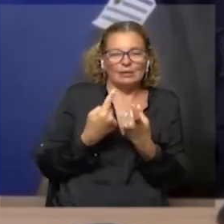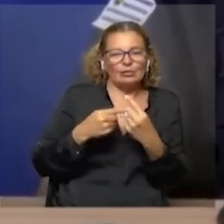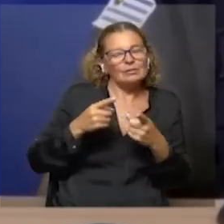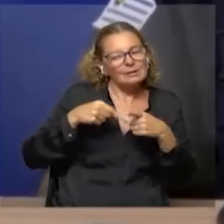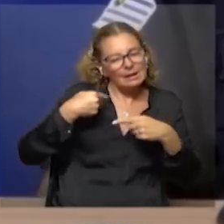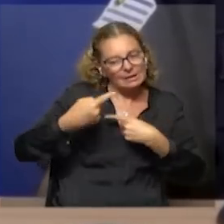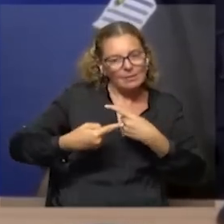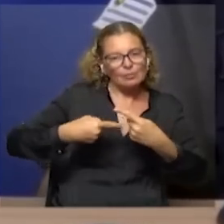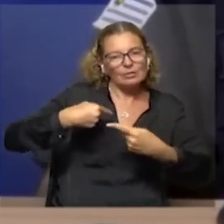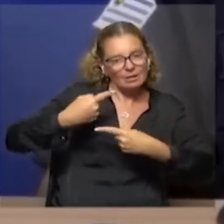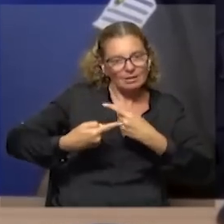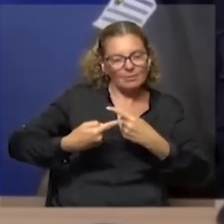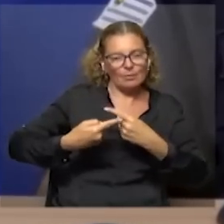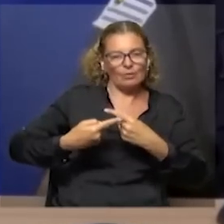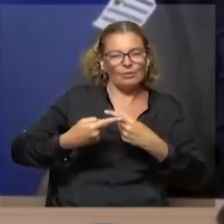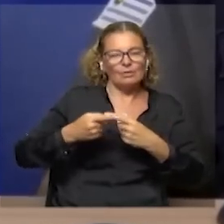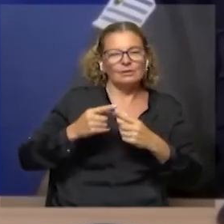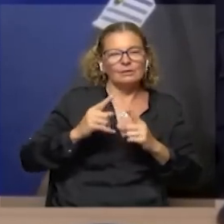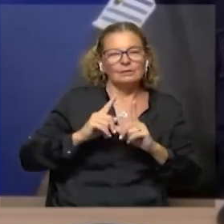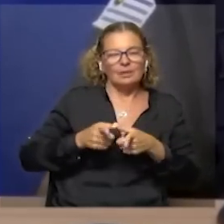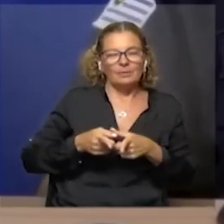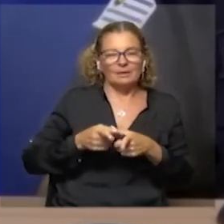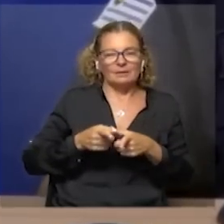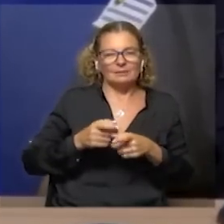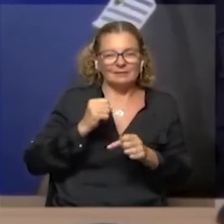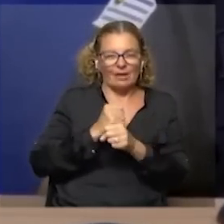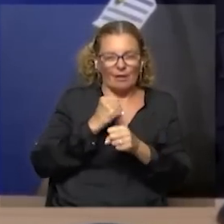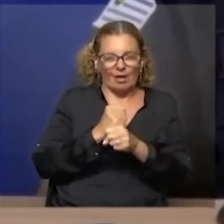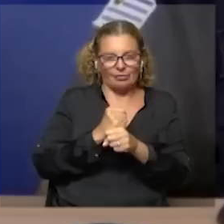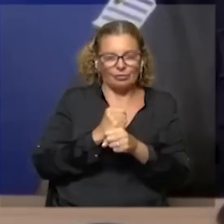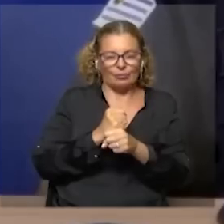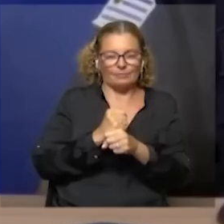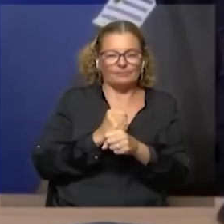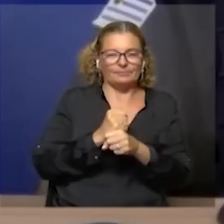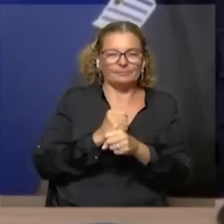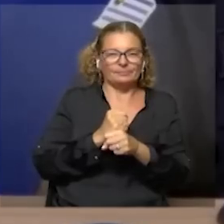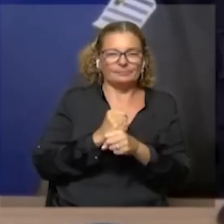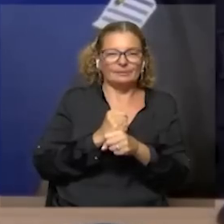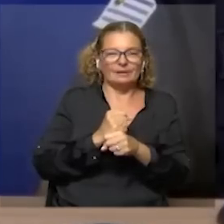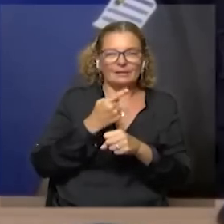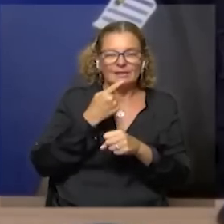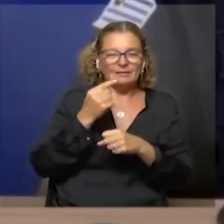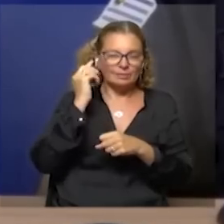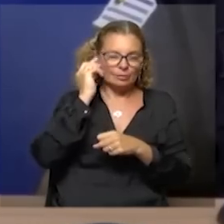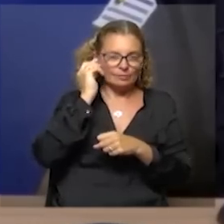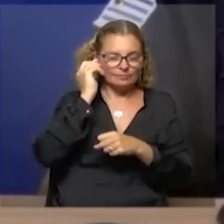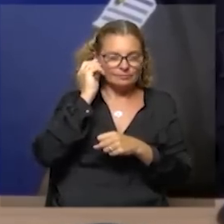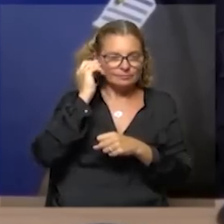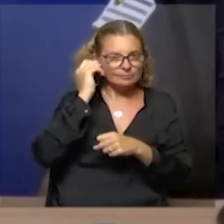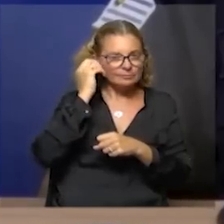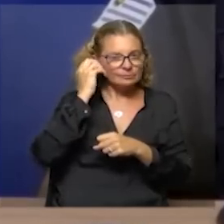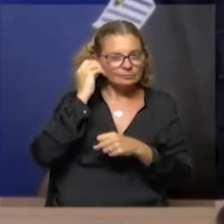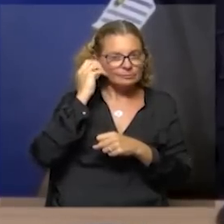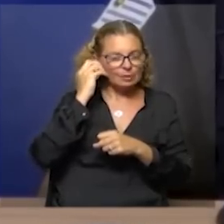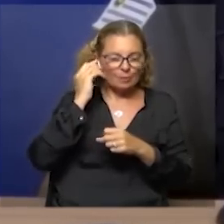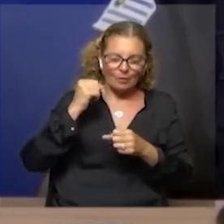insistiendo y Seguiremos trabajando dando la última gota